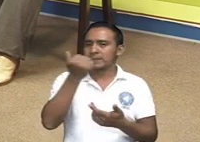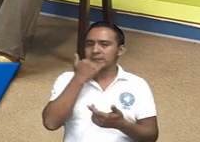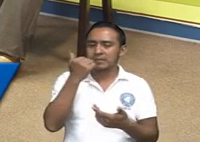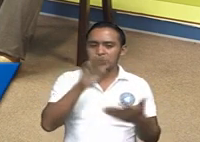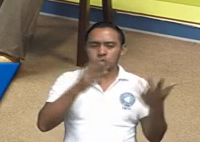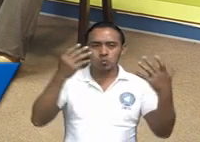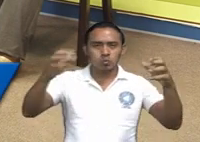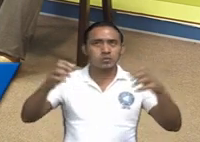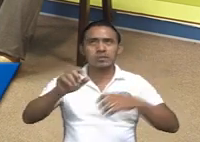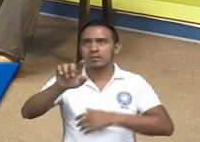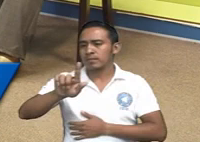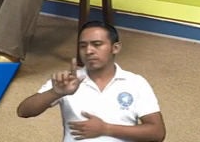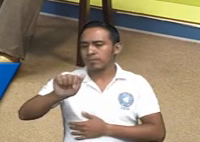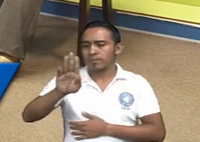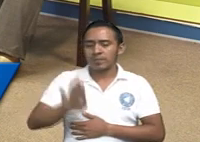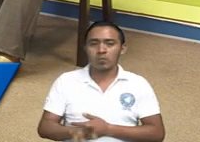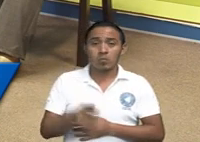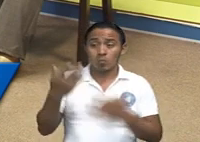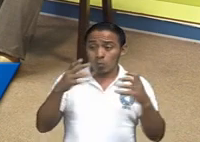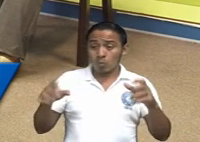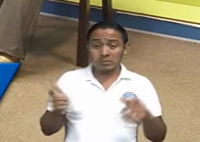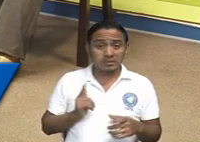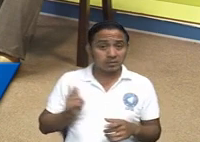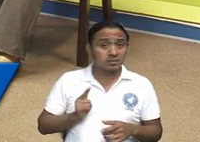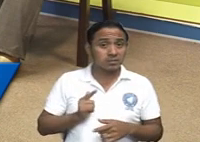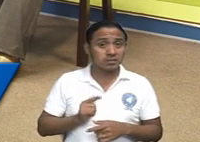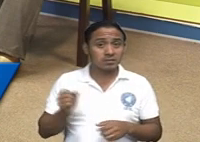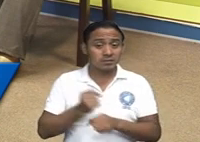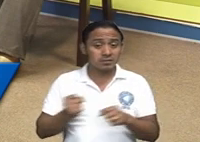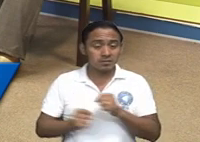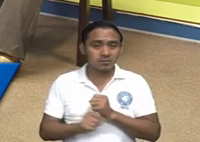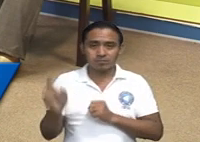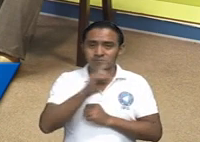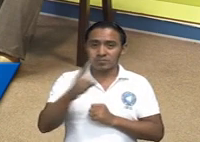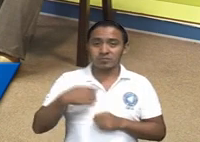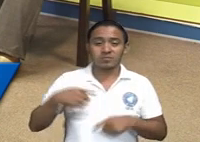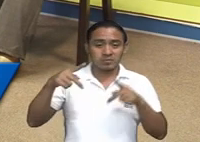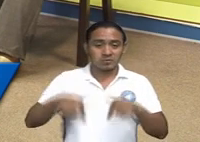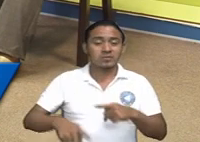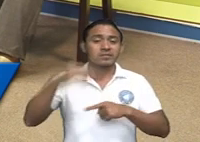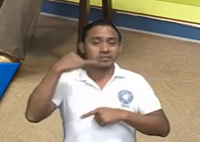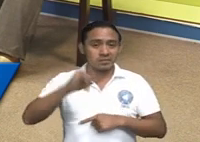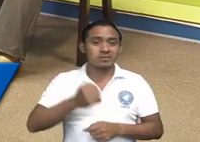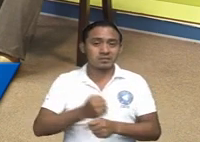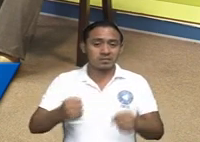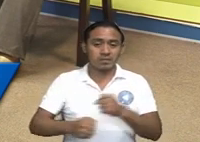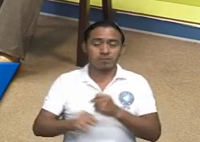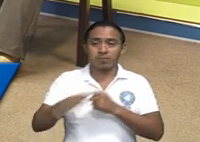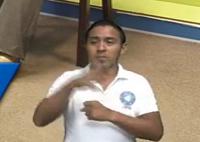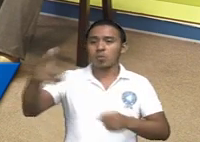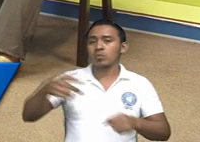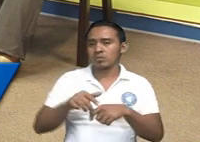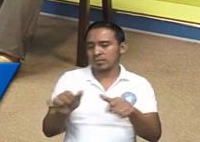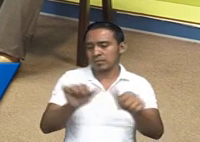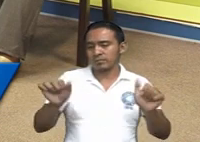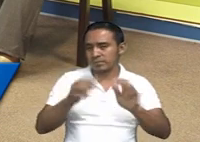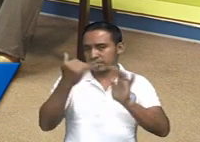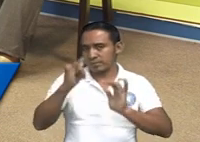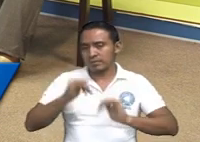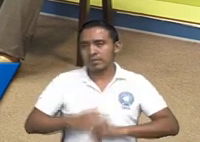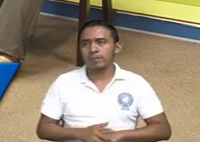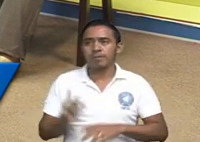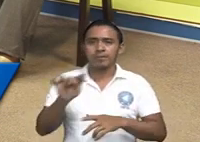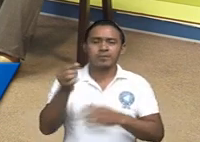las cosas no tienen sexo. Los que nacimos sexuados somos los seres humanos y los demás seres vivos. Y eso está